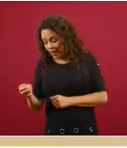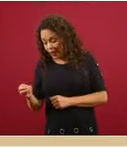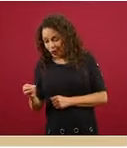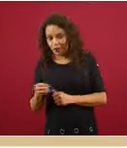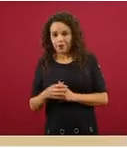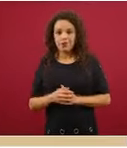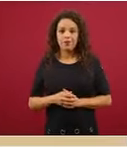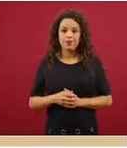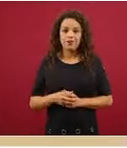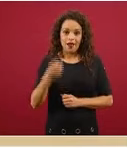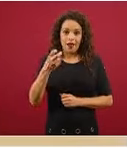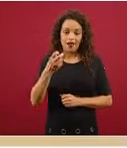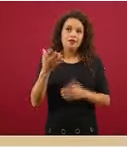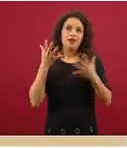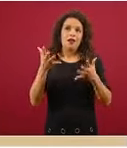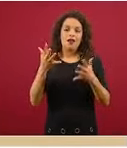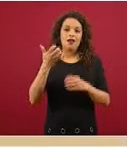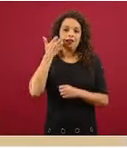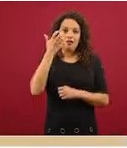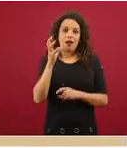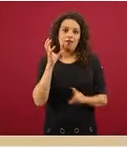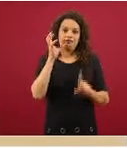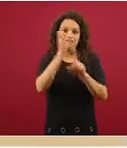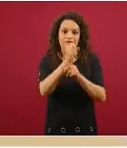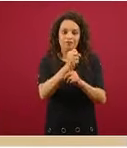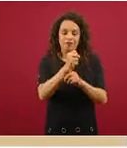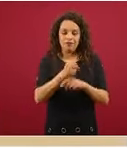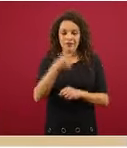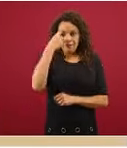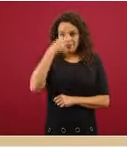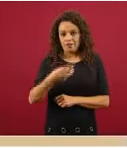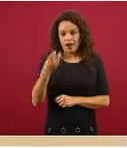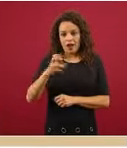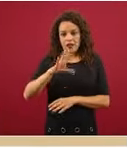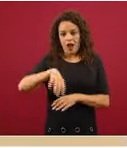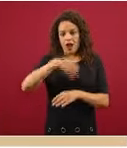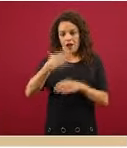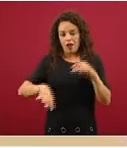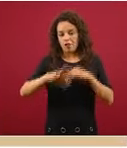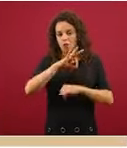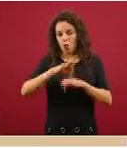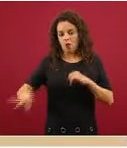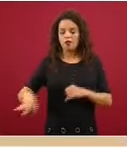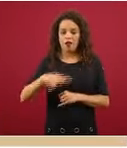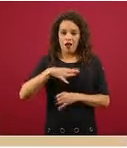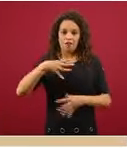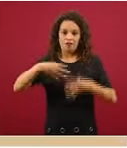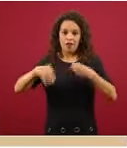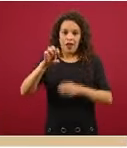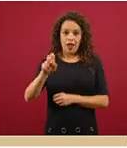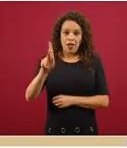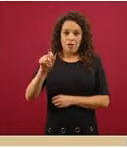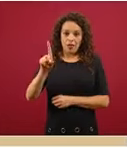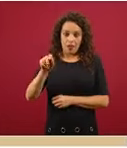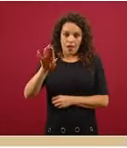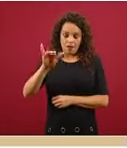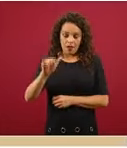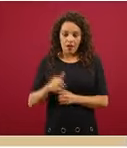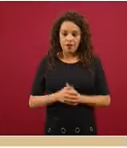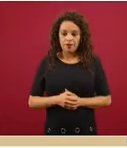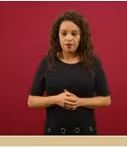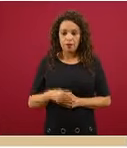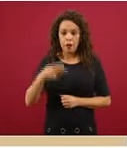determinado el objetivo al final de la epidemia. Pero esto también nos muestra, y los dos previos